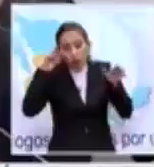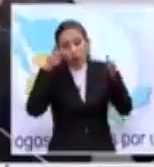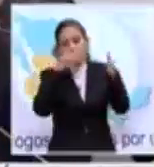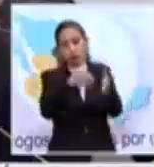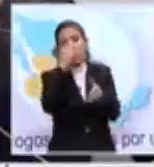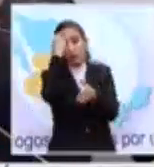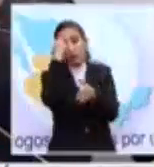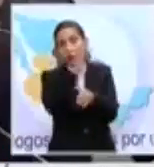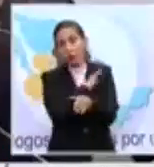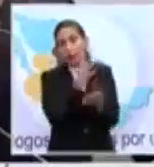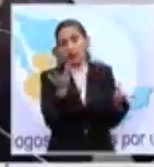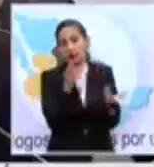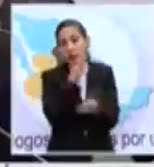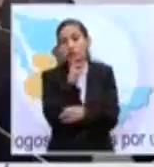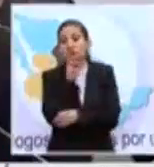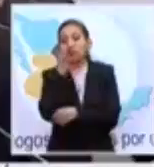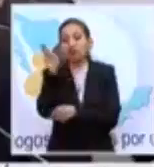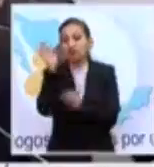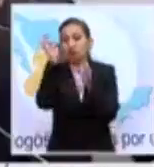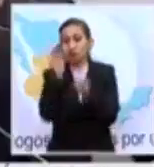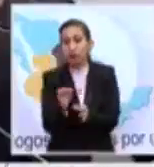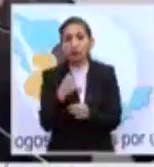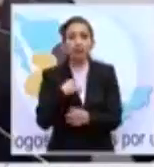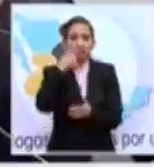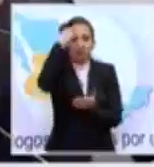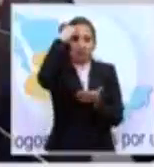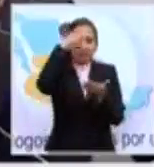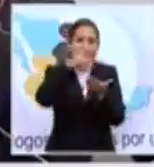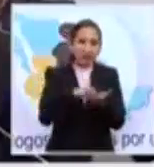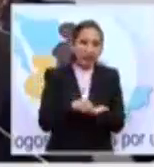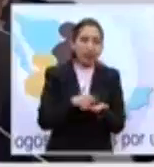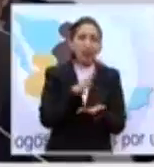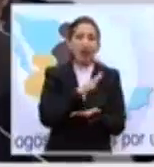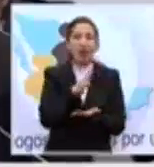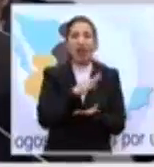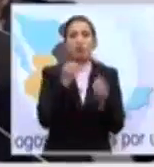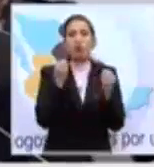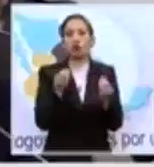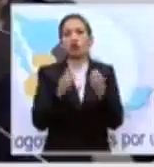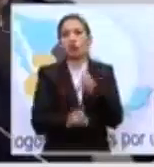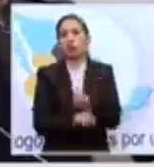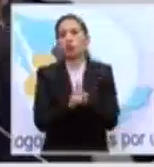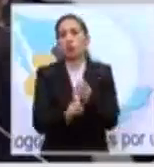técnico se pueden lograr resultados, ¿no? Creo que se ha ido mucho el